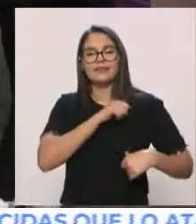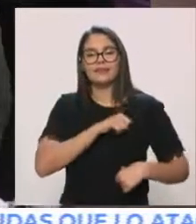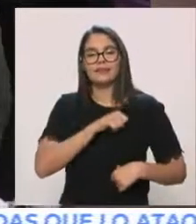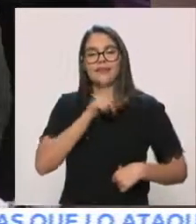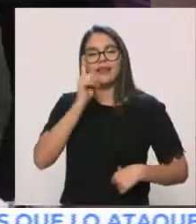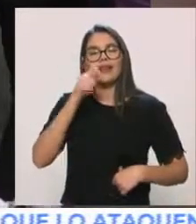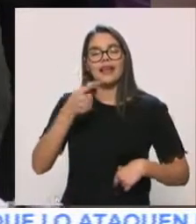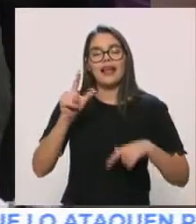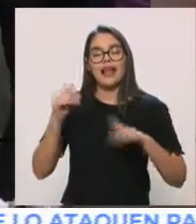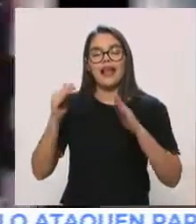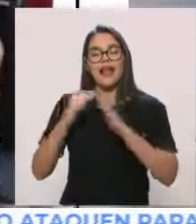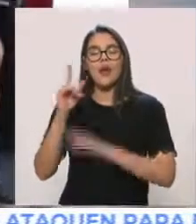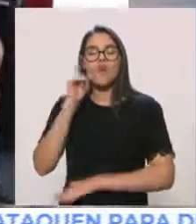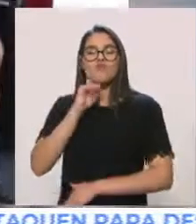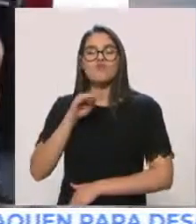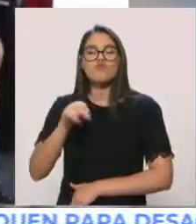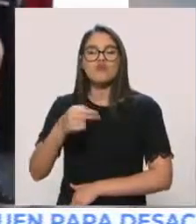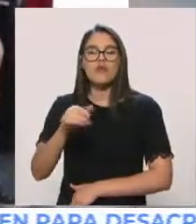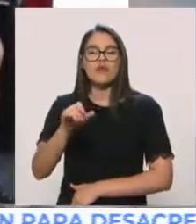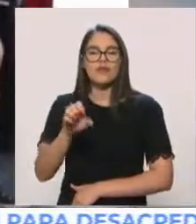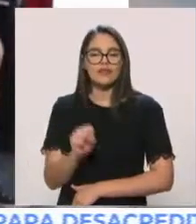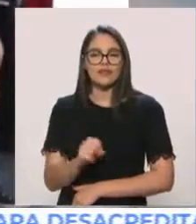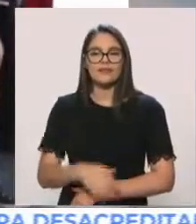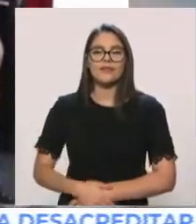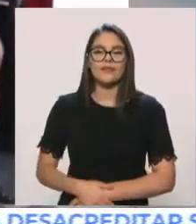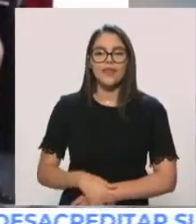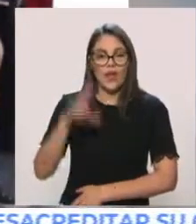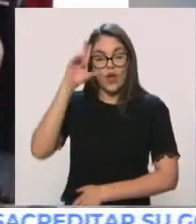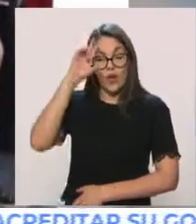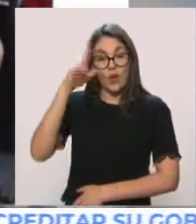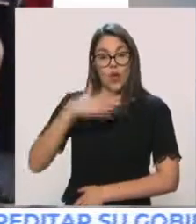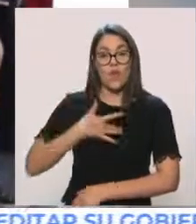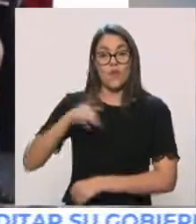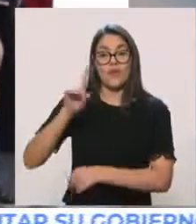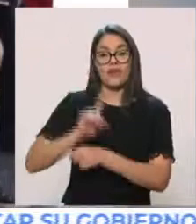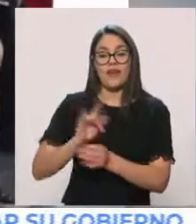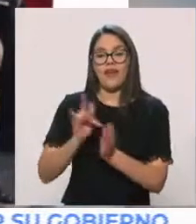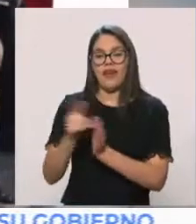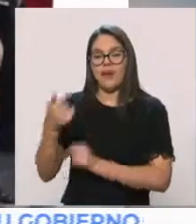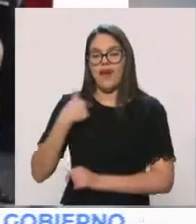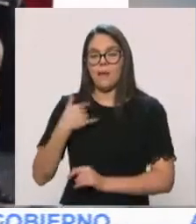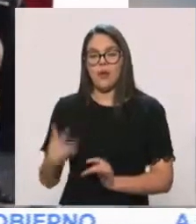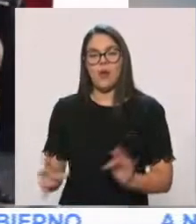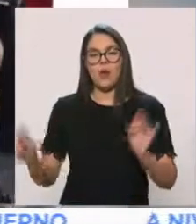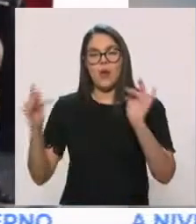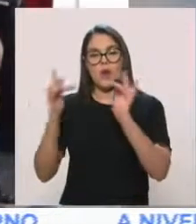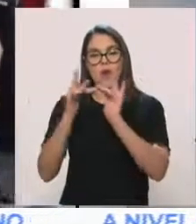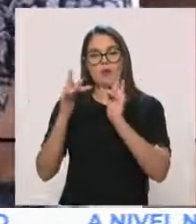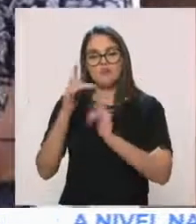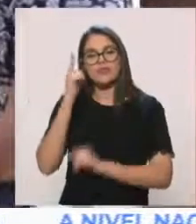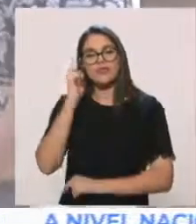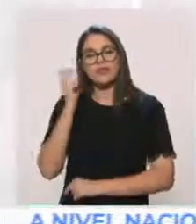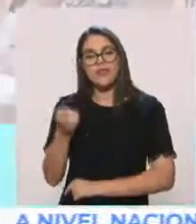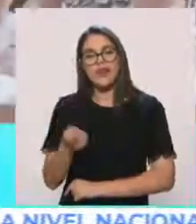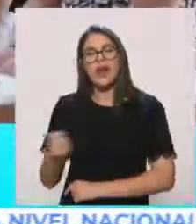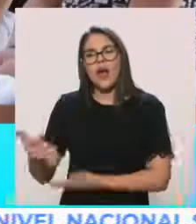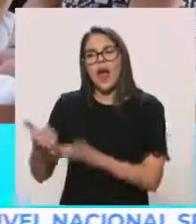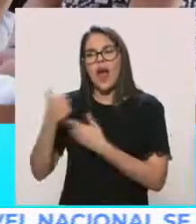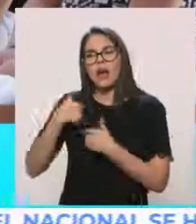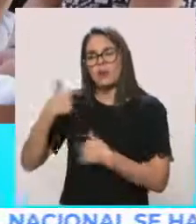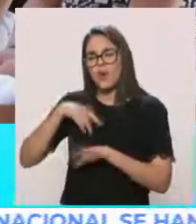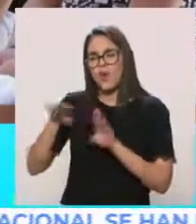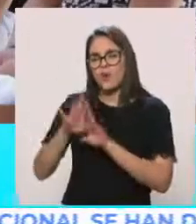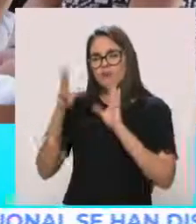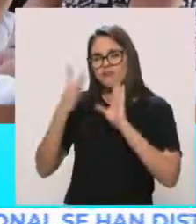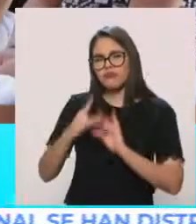Muñecas Tiresias. Kenia, ¿cómo estás? Muy buenos días. Gracias por tomarnos la llamada para la audiencia de Café Capital. Pues ayúdanos a entender, retrátanos